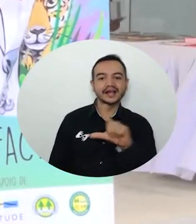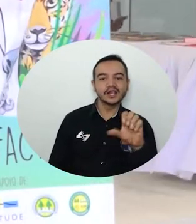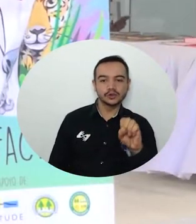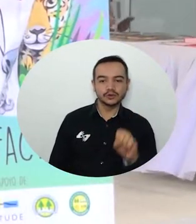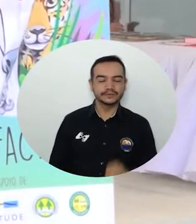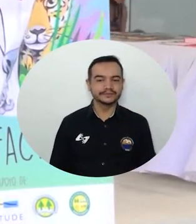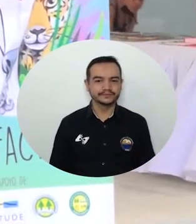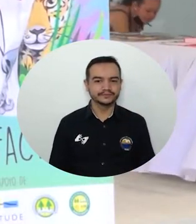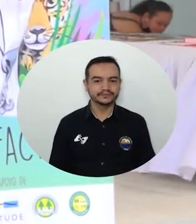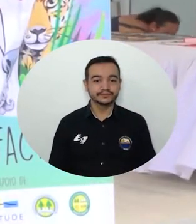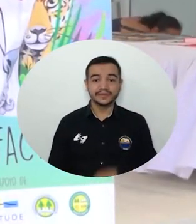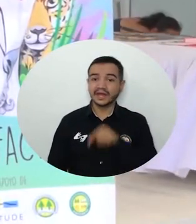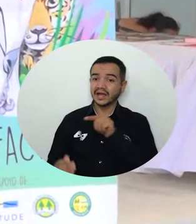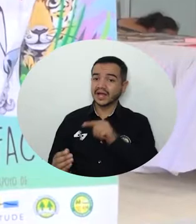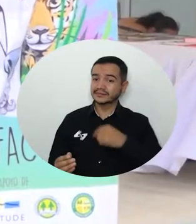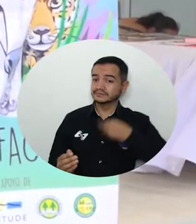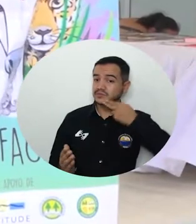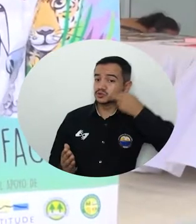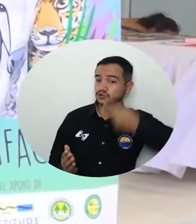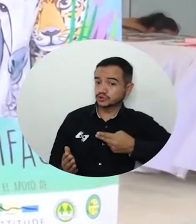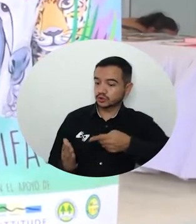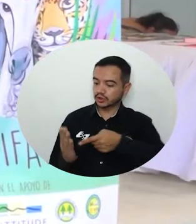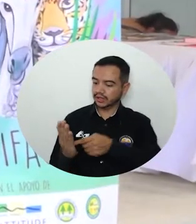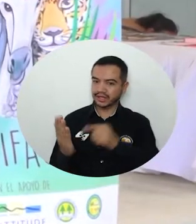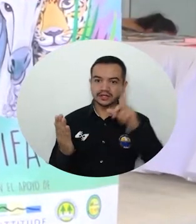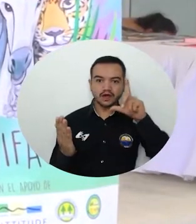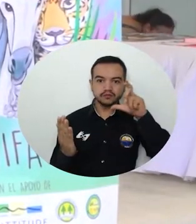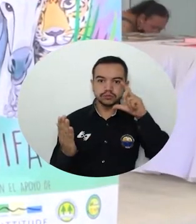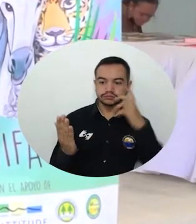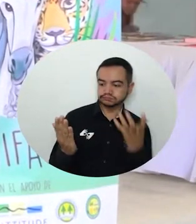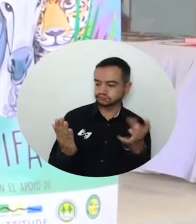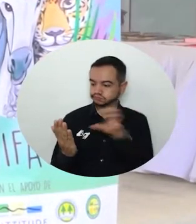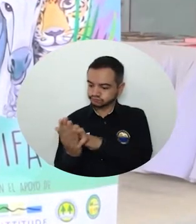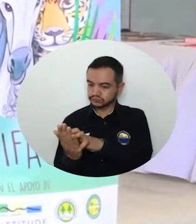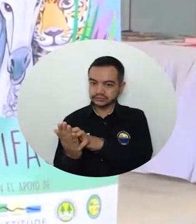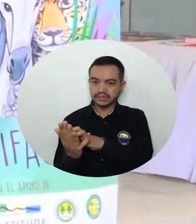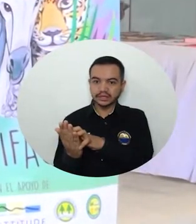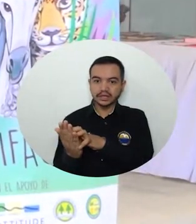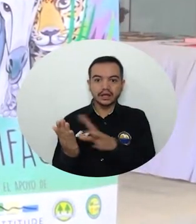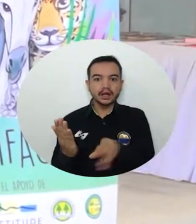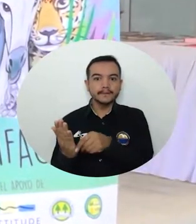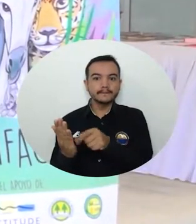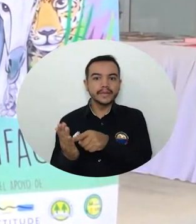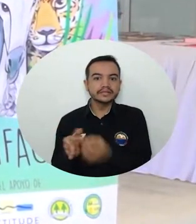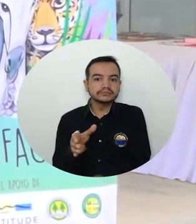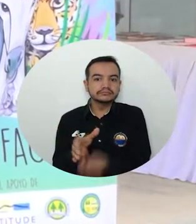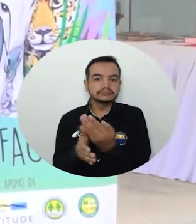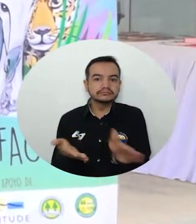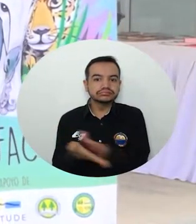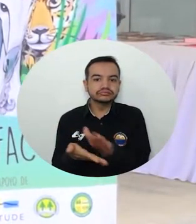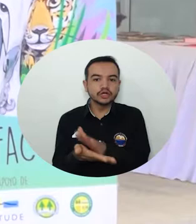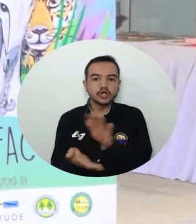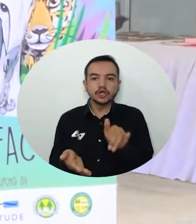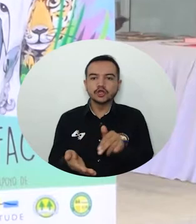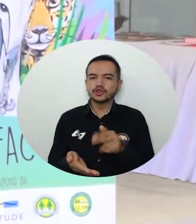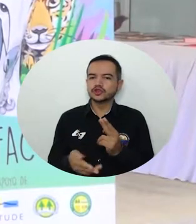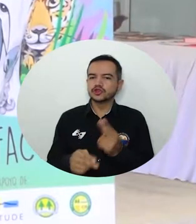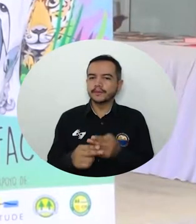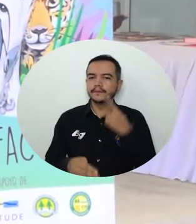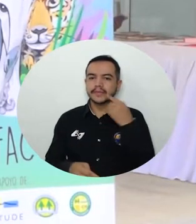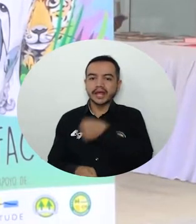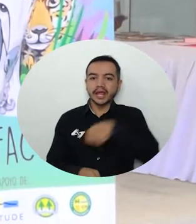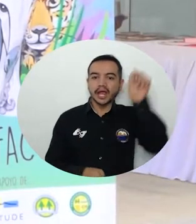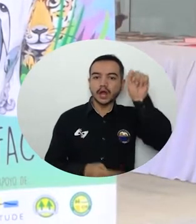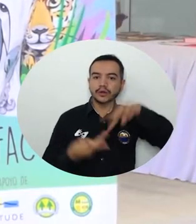Es historieta que viene con la foto de portada de ellos y son una edición que se llama Antihéroes